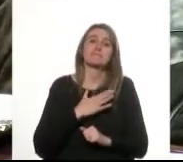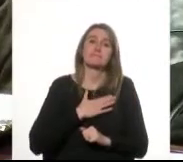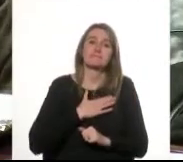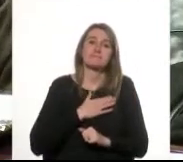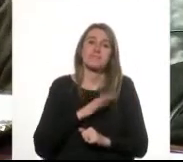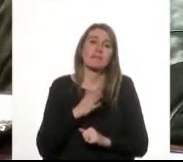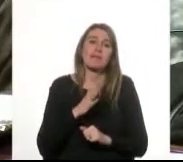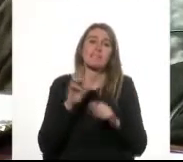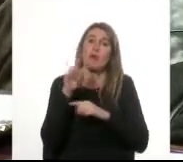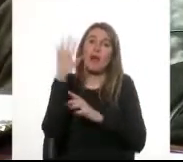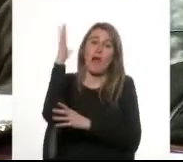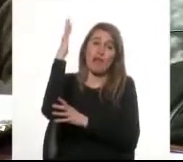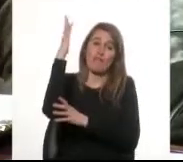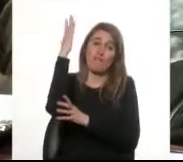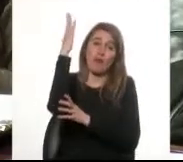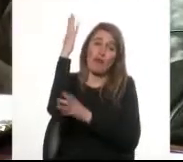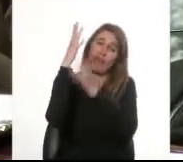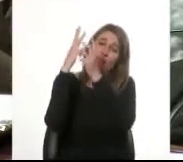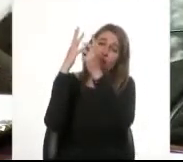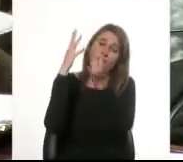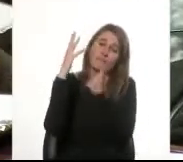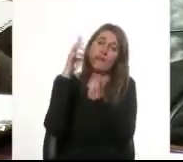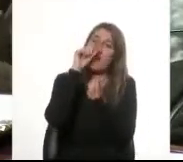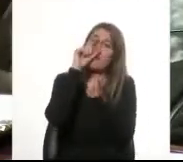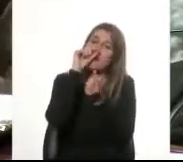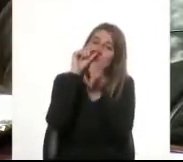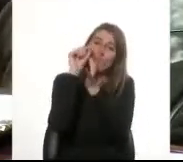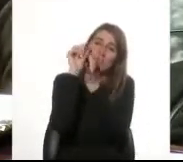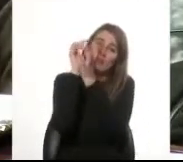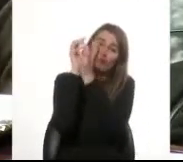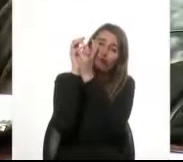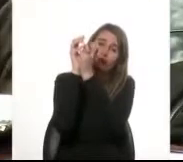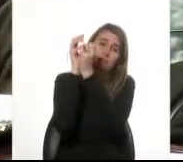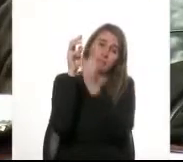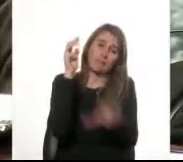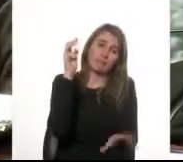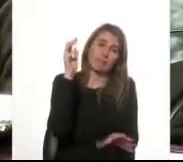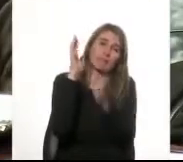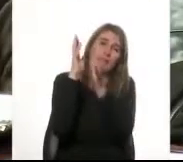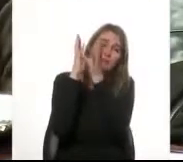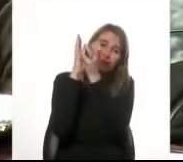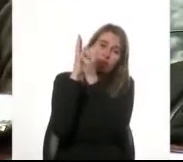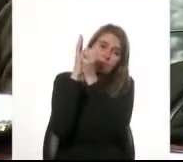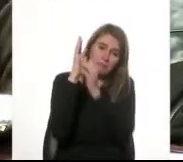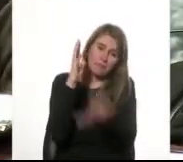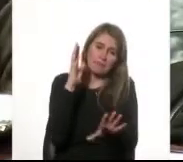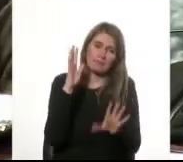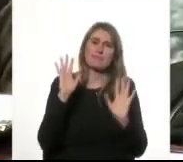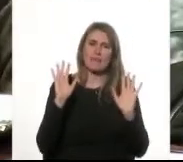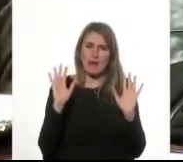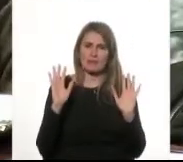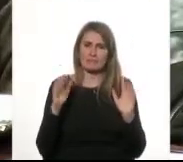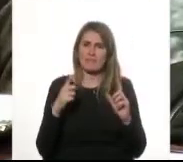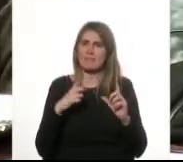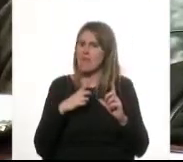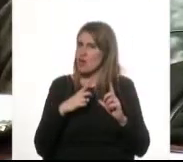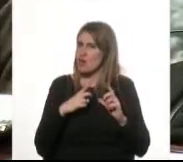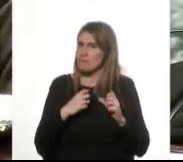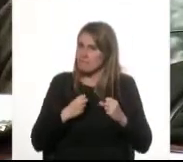como las hojas de un árbol que se empiezan a poner amarillentas hasta que se van. Pero no me dejan.